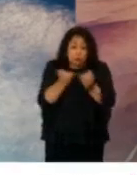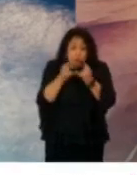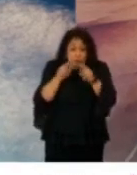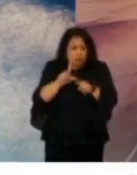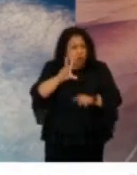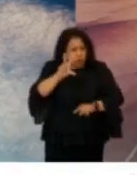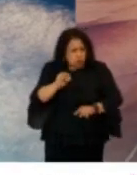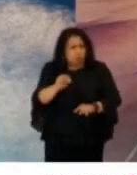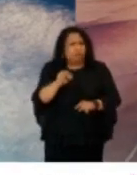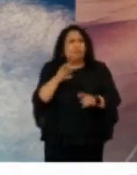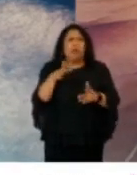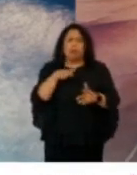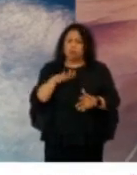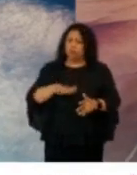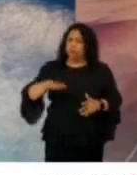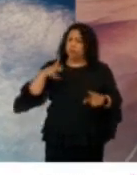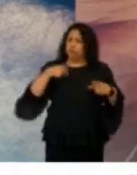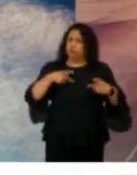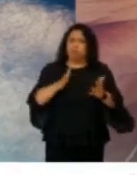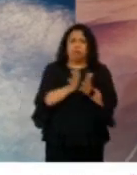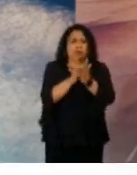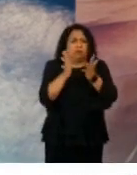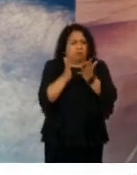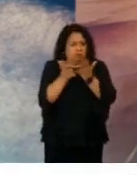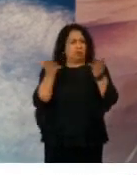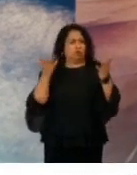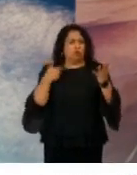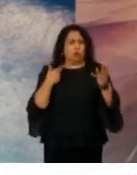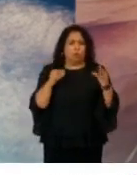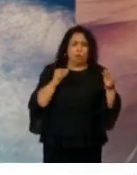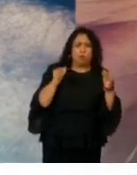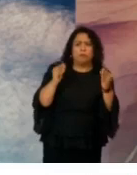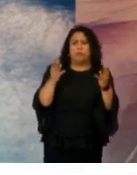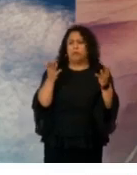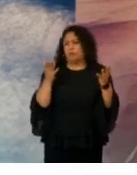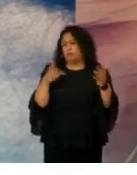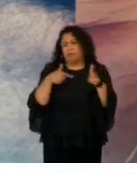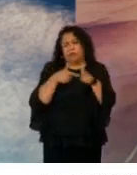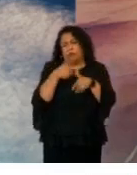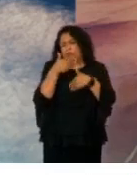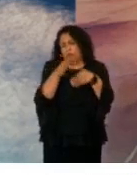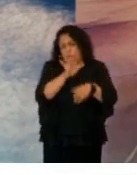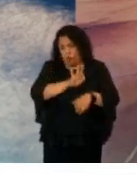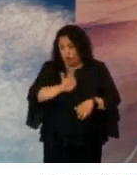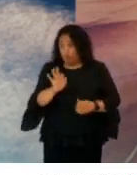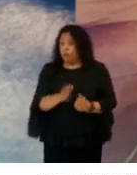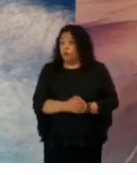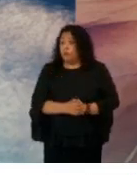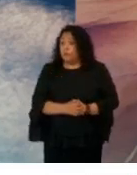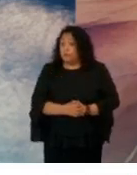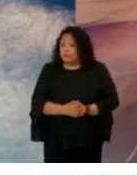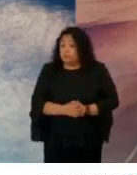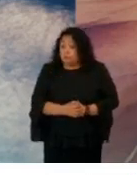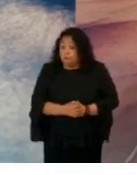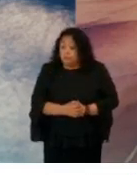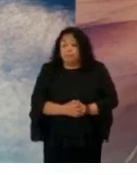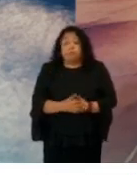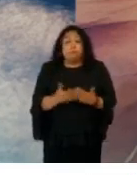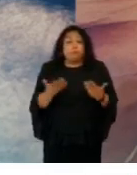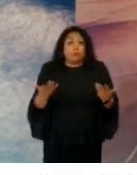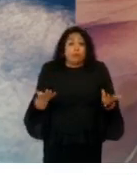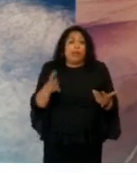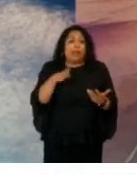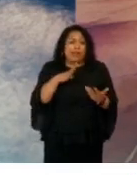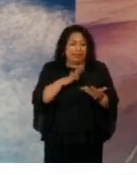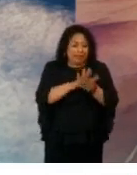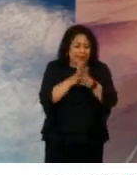construidos sobre una ciudadanía activa. ¿Ya? Bueno, y podríamos seguir con eso. Entonces viene la cuestión de si el